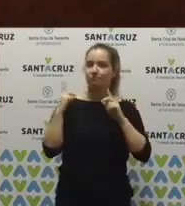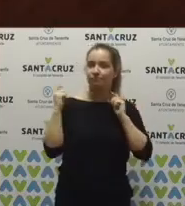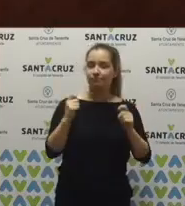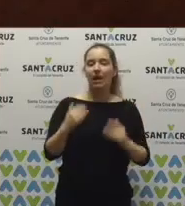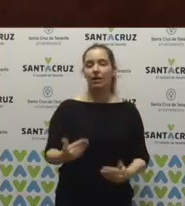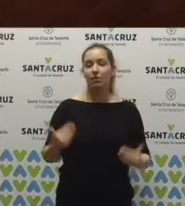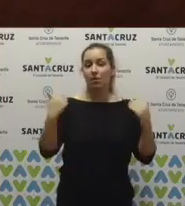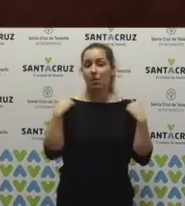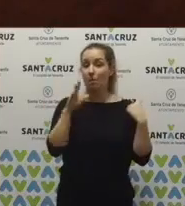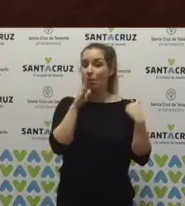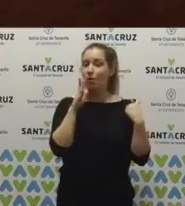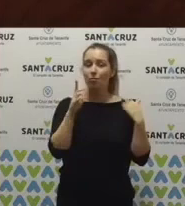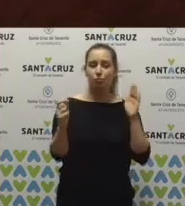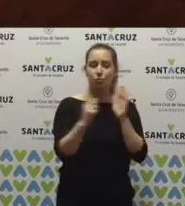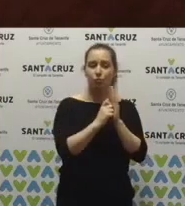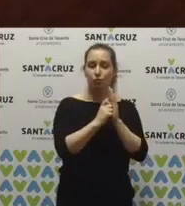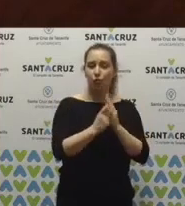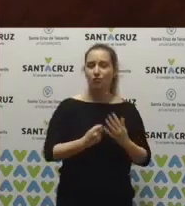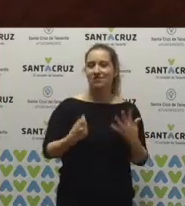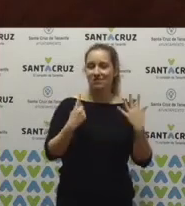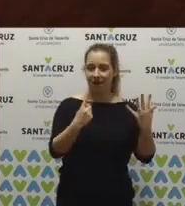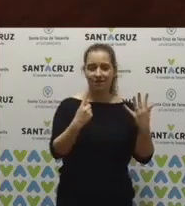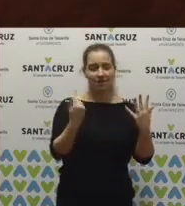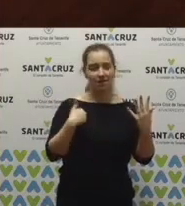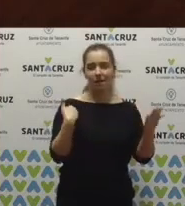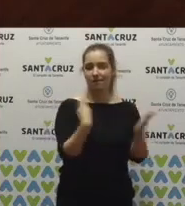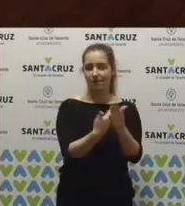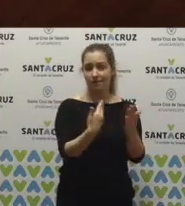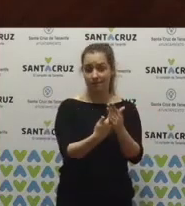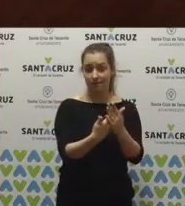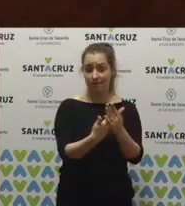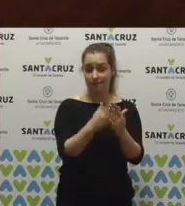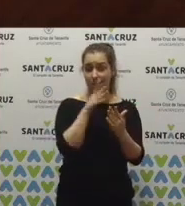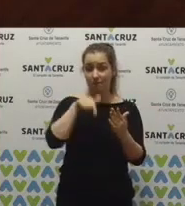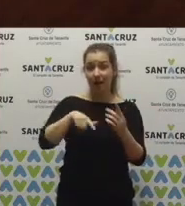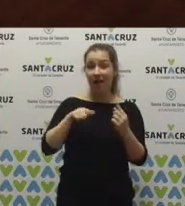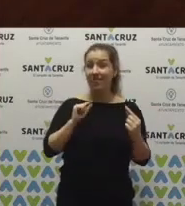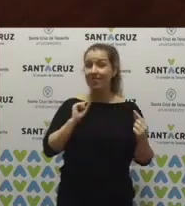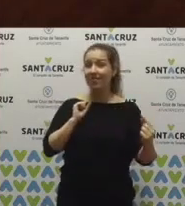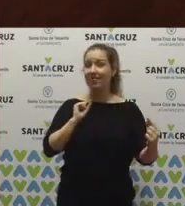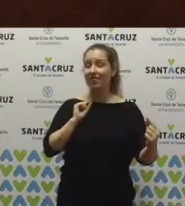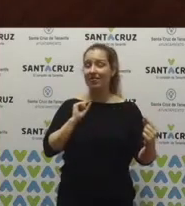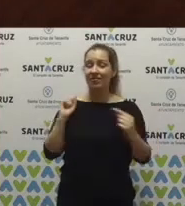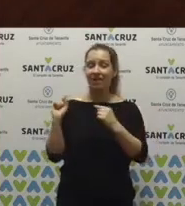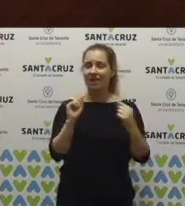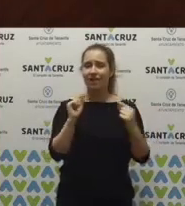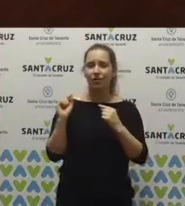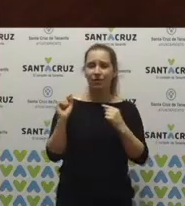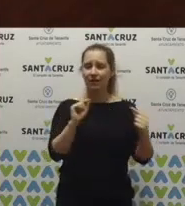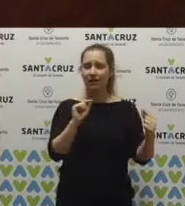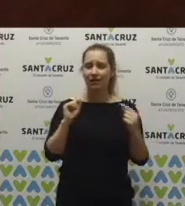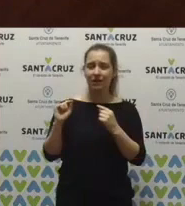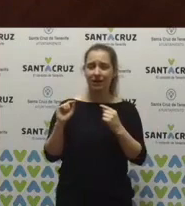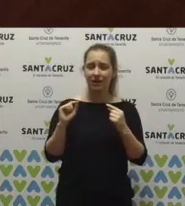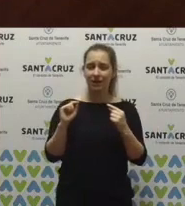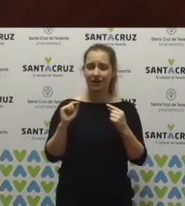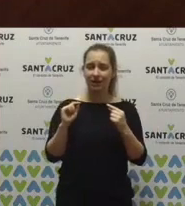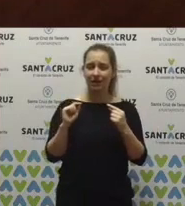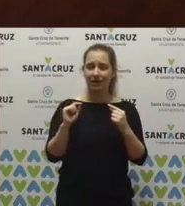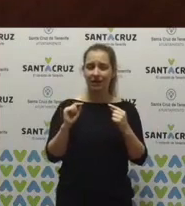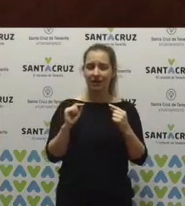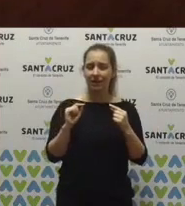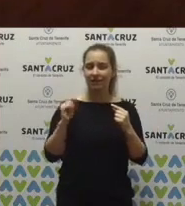en el punto número 6 este debate que estamos teniendo ahora es un debate estéril absolutamente estéril